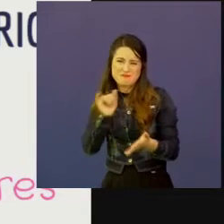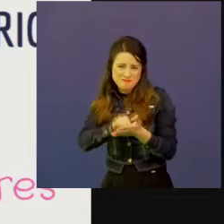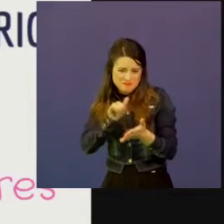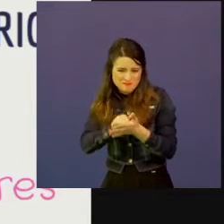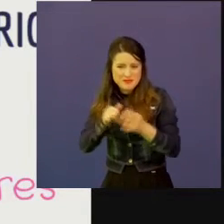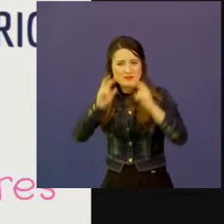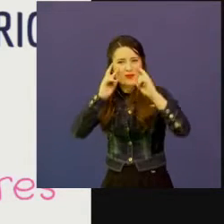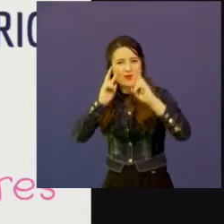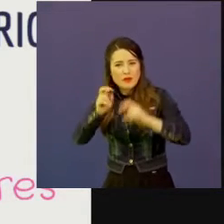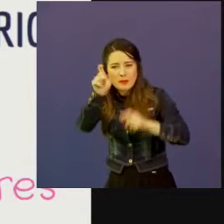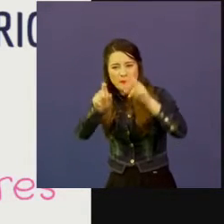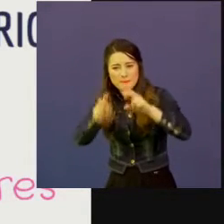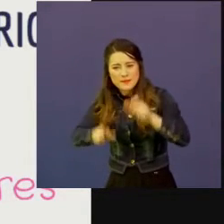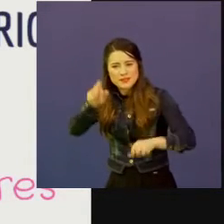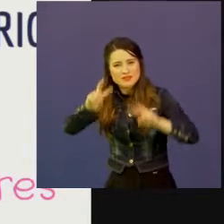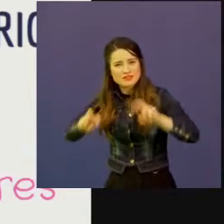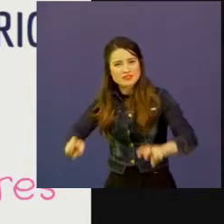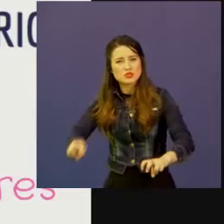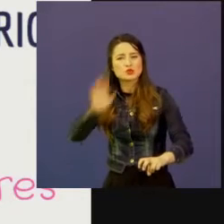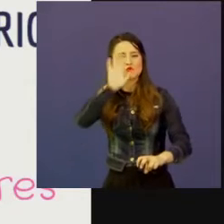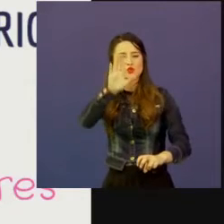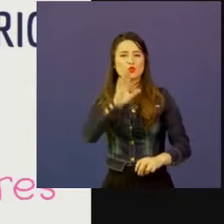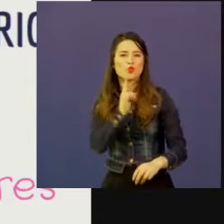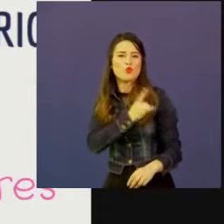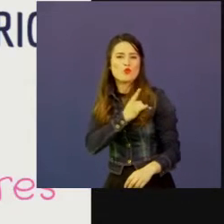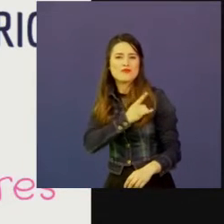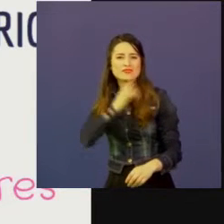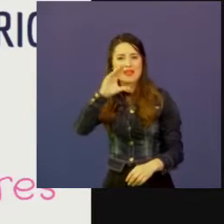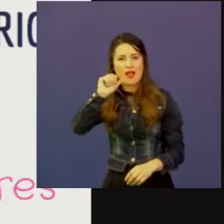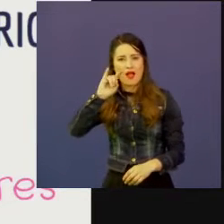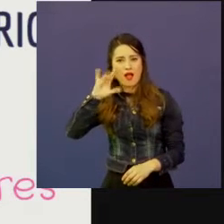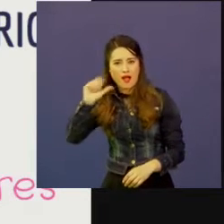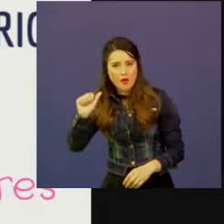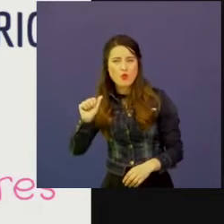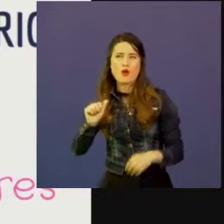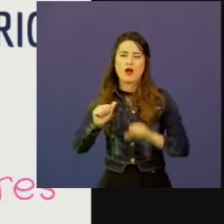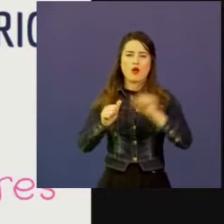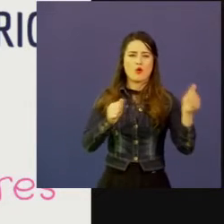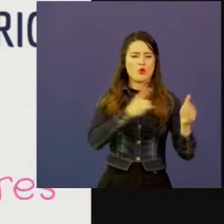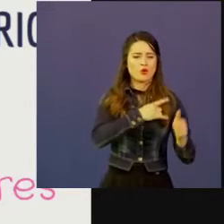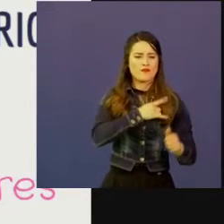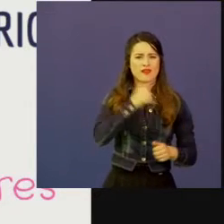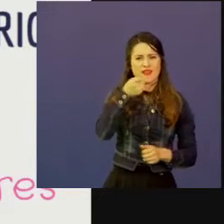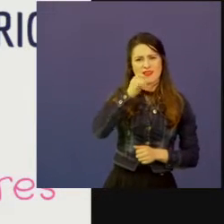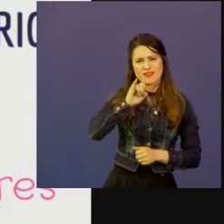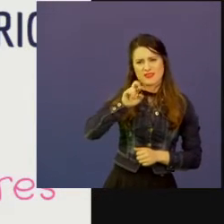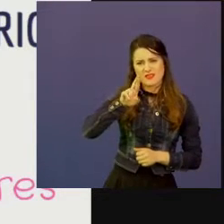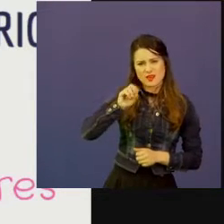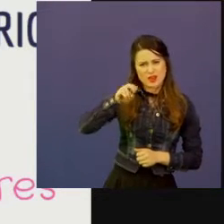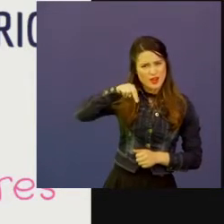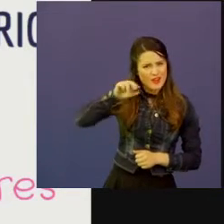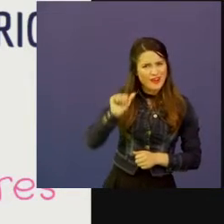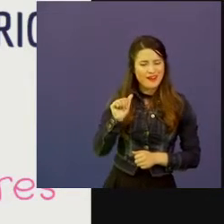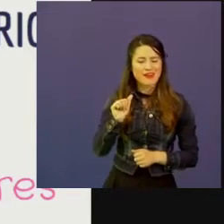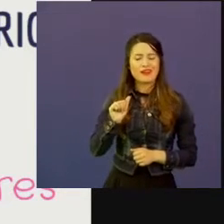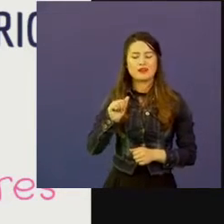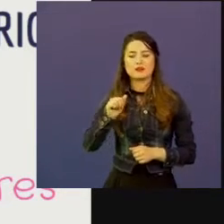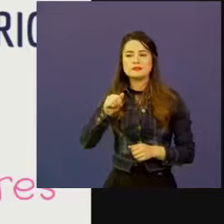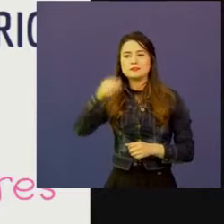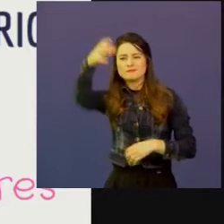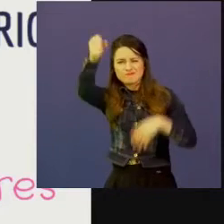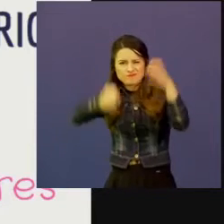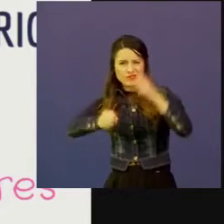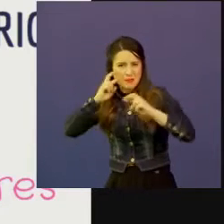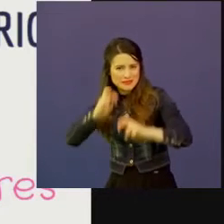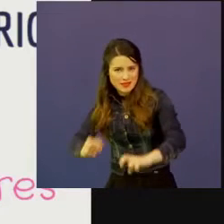de la Universidad del Cauca, de la Universidad de Girona, con quien trabajamos en partner muy, muy frecuentemente, y